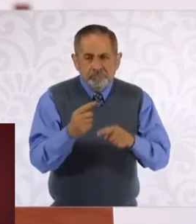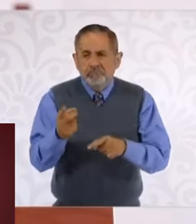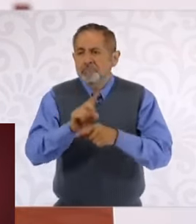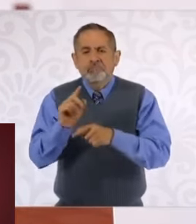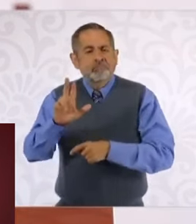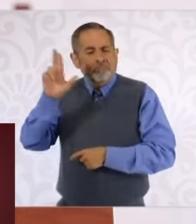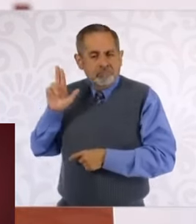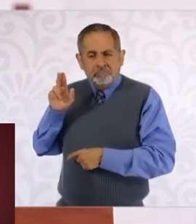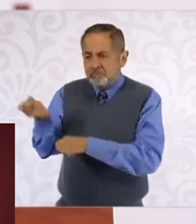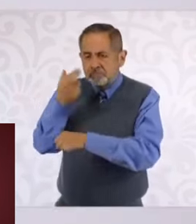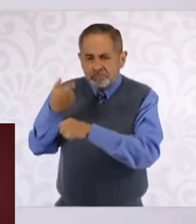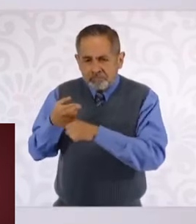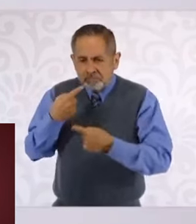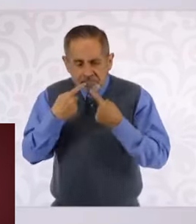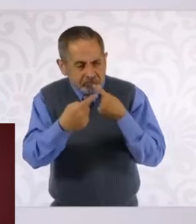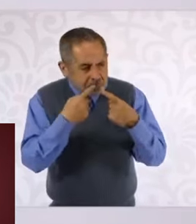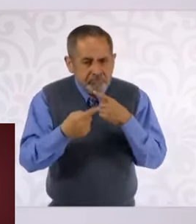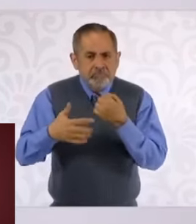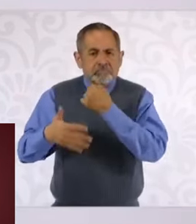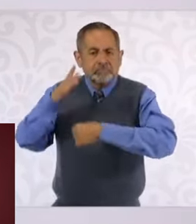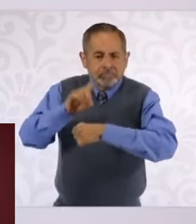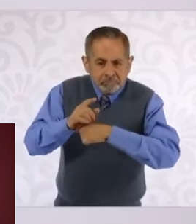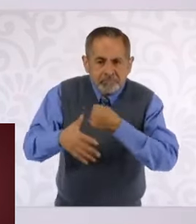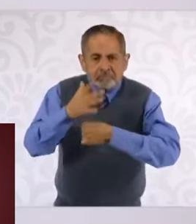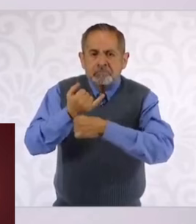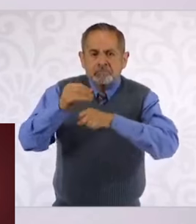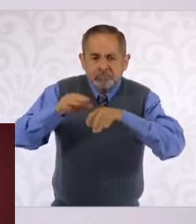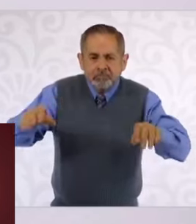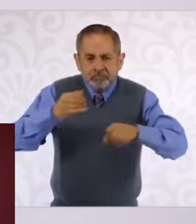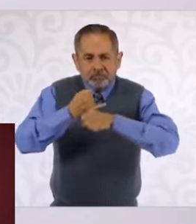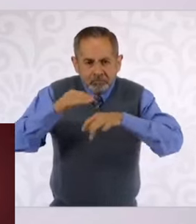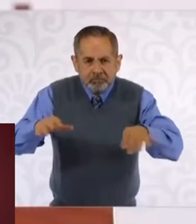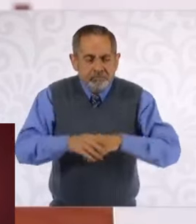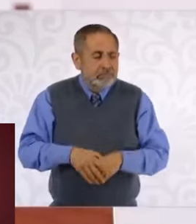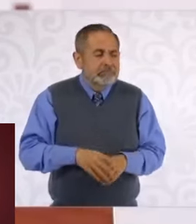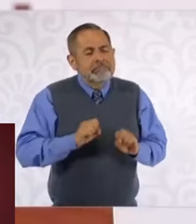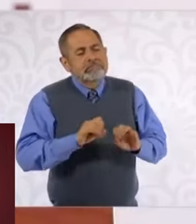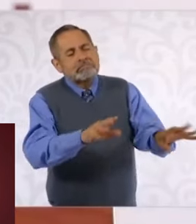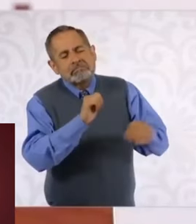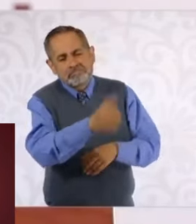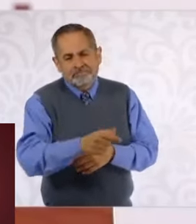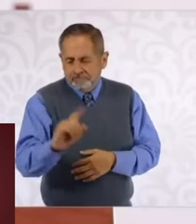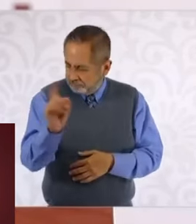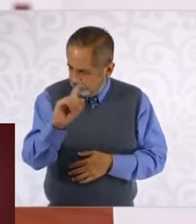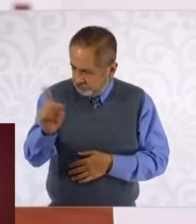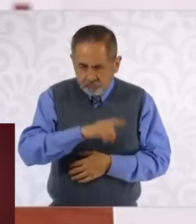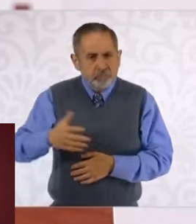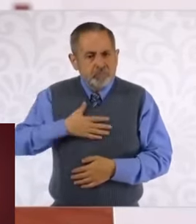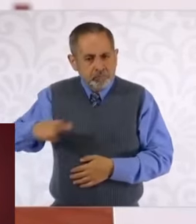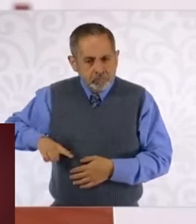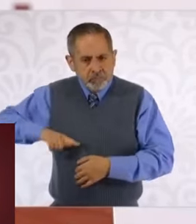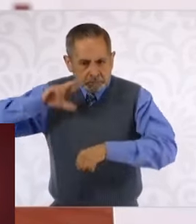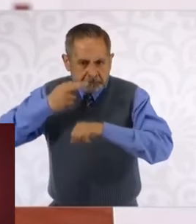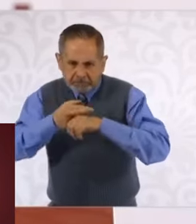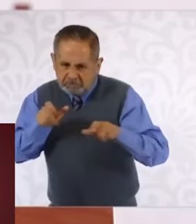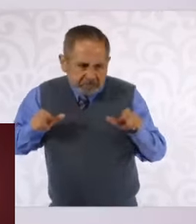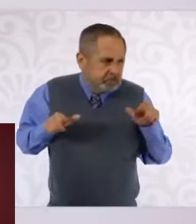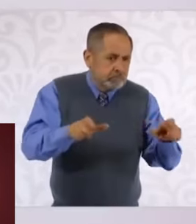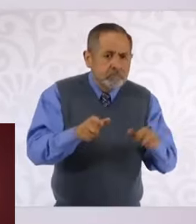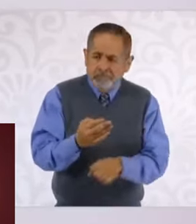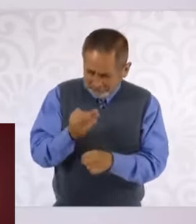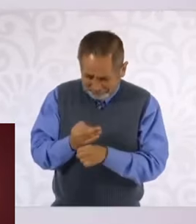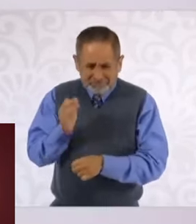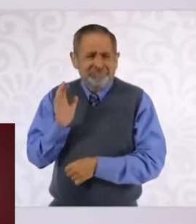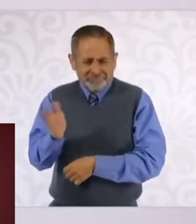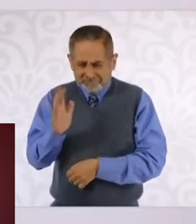martes. Y cada martes, cada 15 días va a haber informe. No vamos a dejar desamparado a nadie. El gobierno va a hacer su trabajo, está haciendo